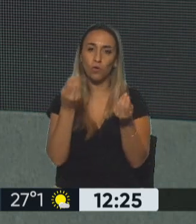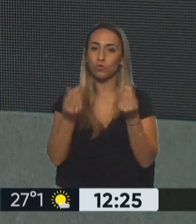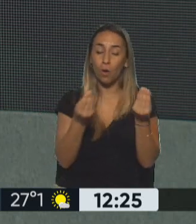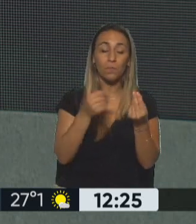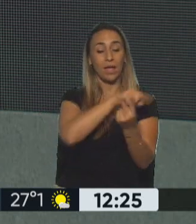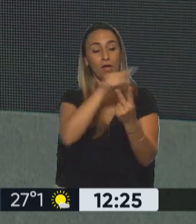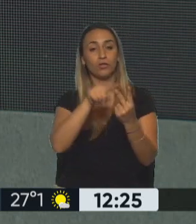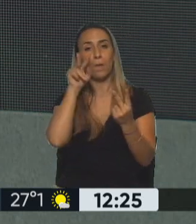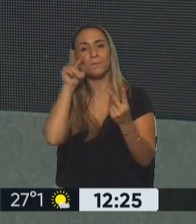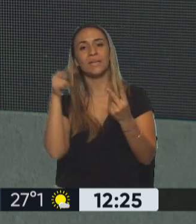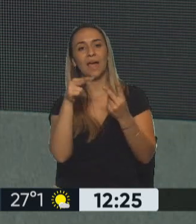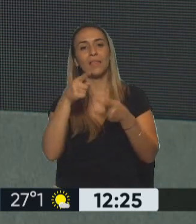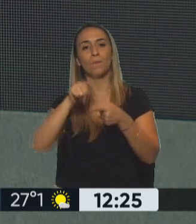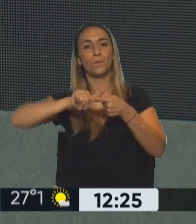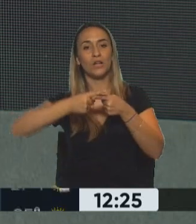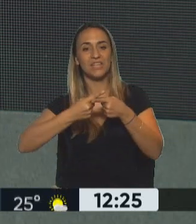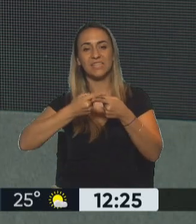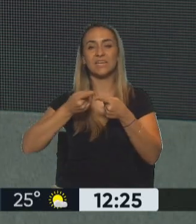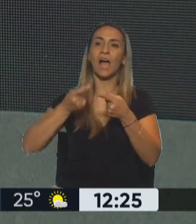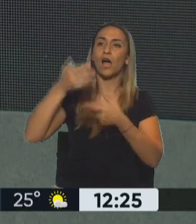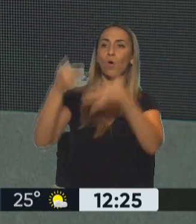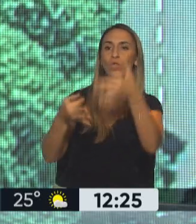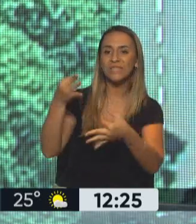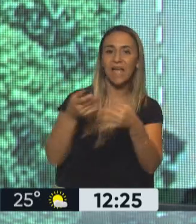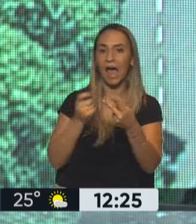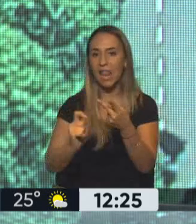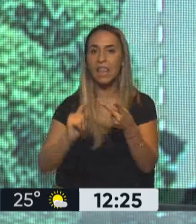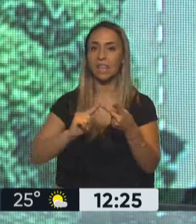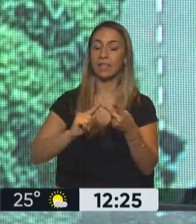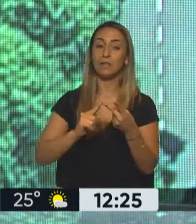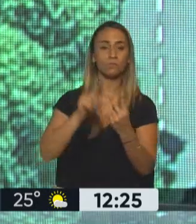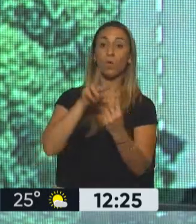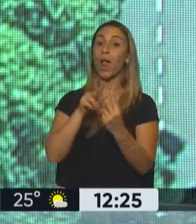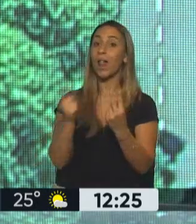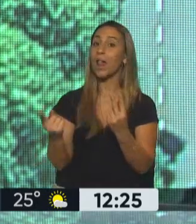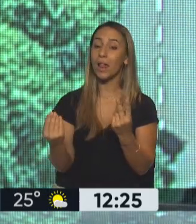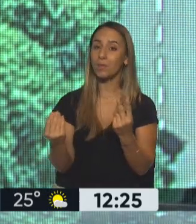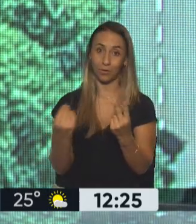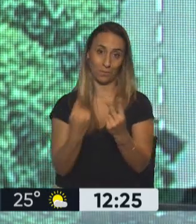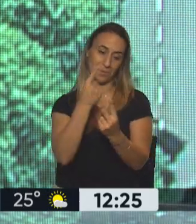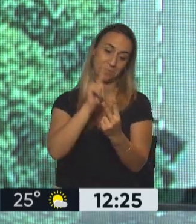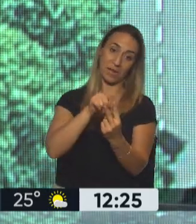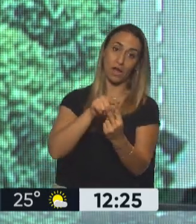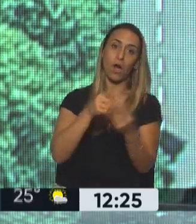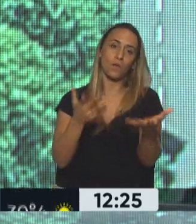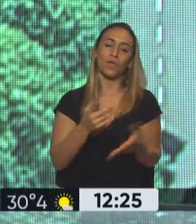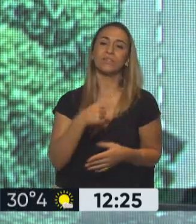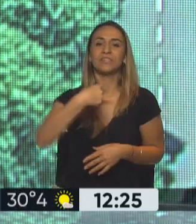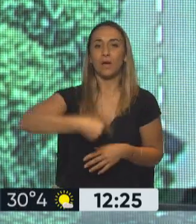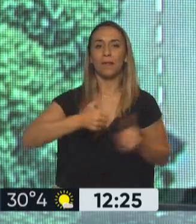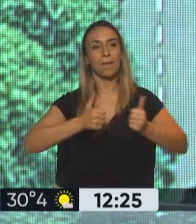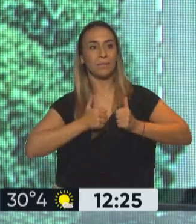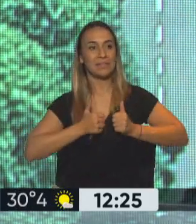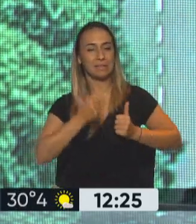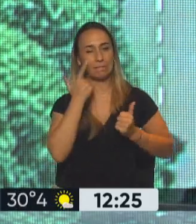política, judicial. ¿Por qué parte preferís comenzar, Luis? Bueno, la primera parte era una expectativa que se tiene siempre con estos discursos